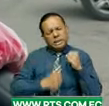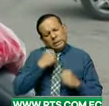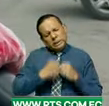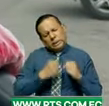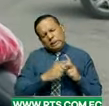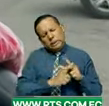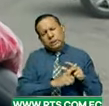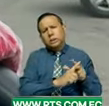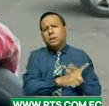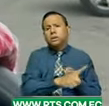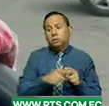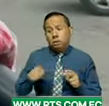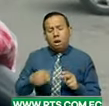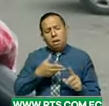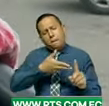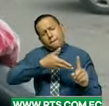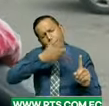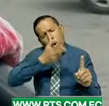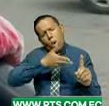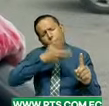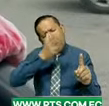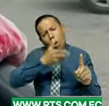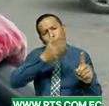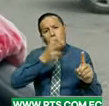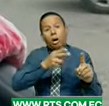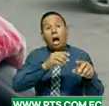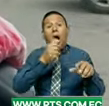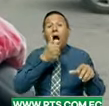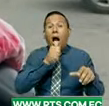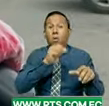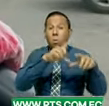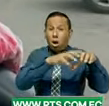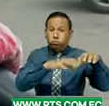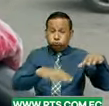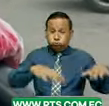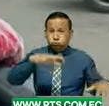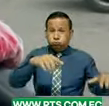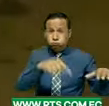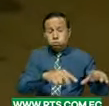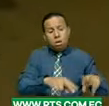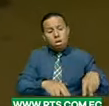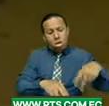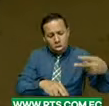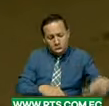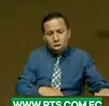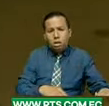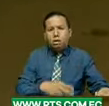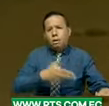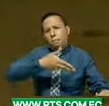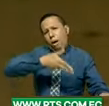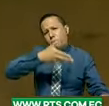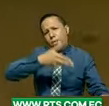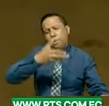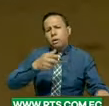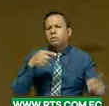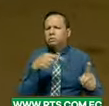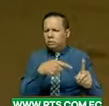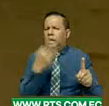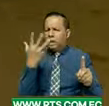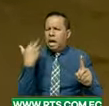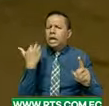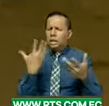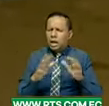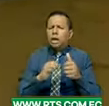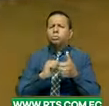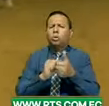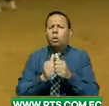es alcanzado por los proyectiles y cayendo a un canal de agua que queda en la parte posterior de su domicilio. El occiso, quien registra antecedentes